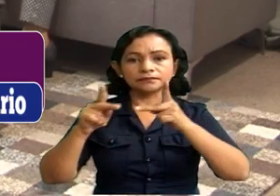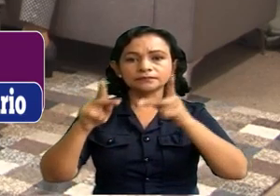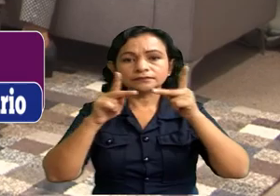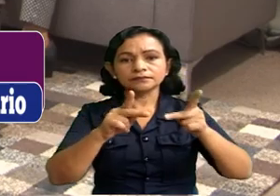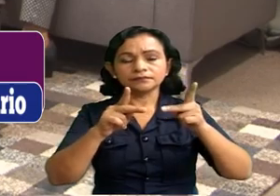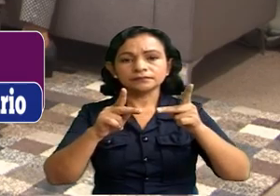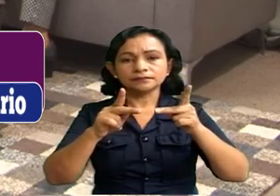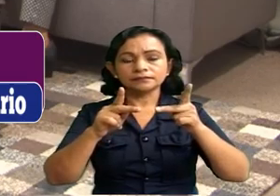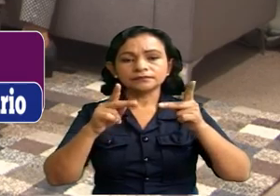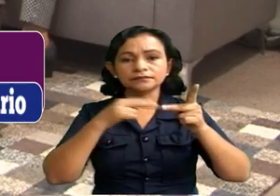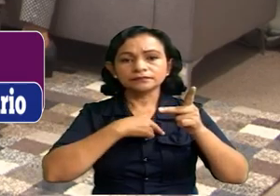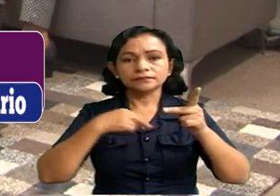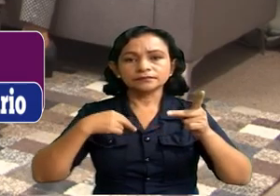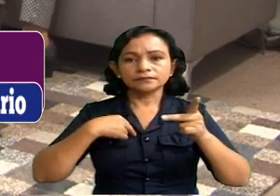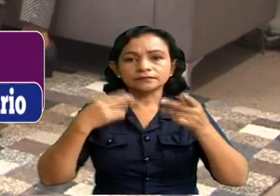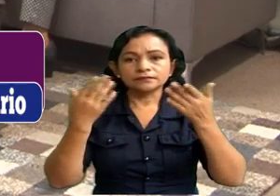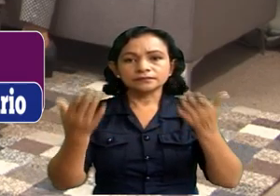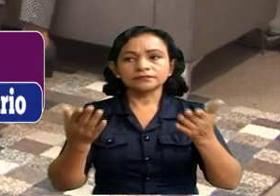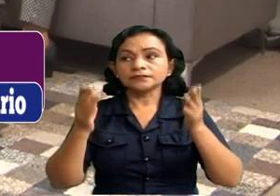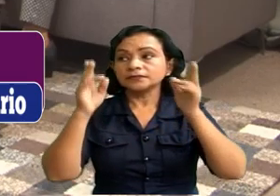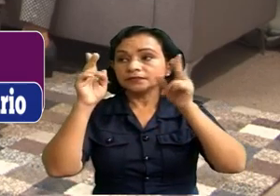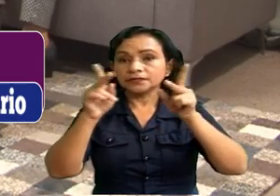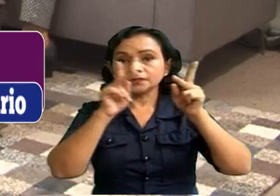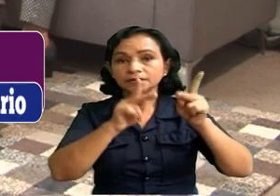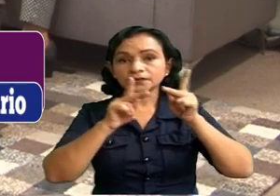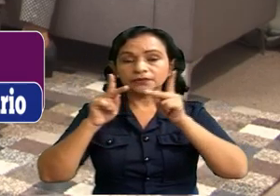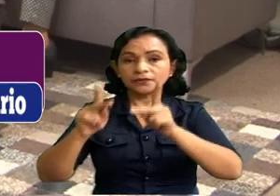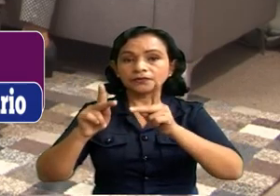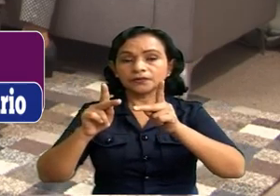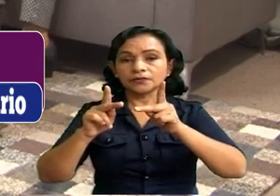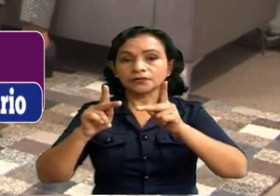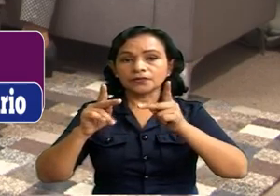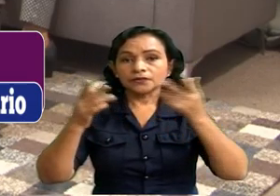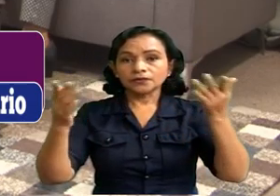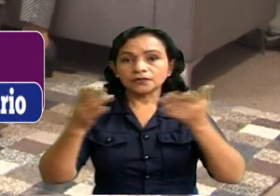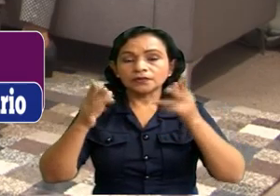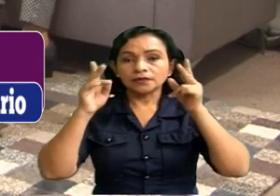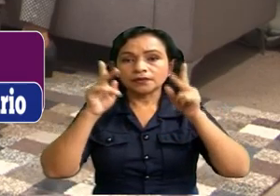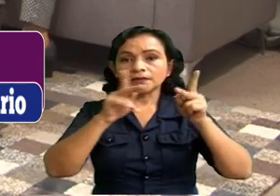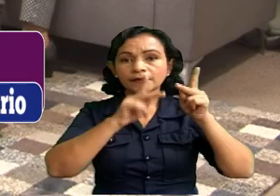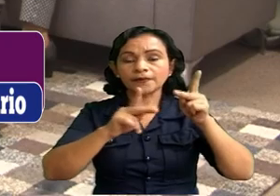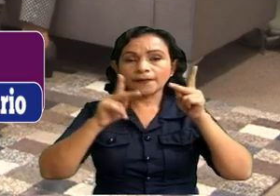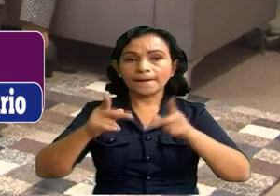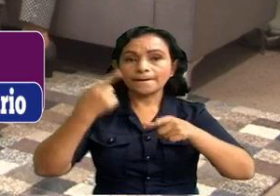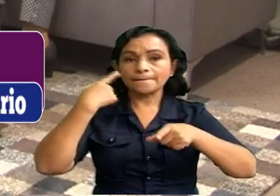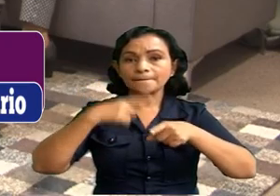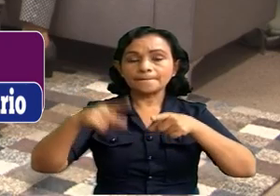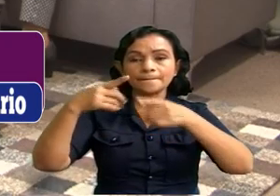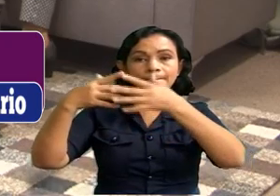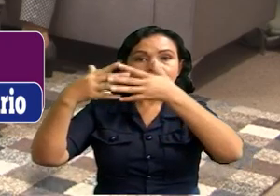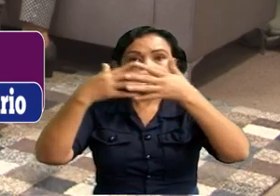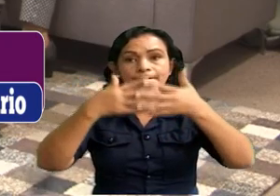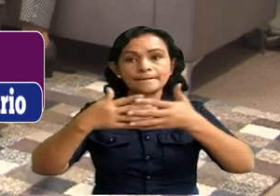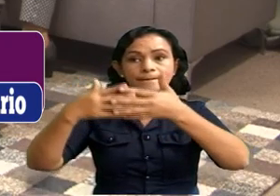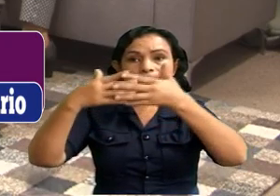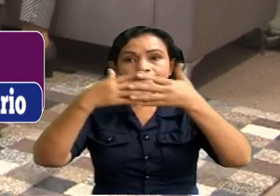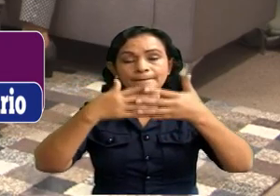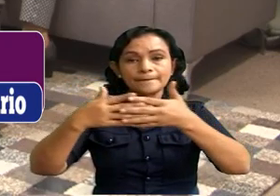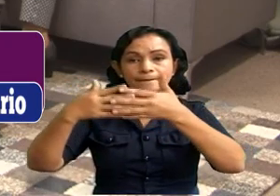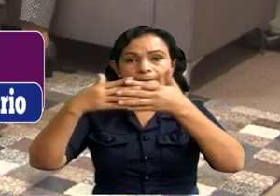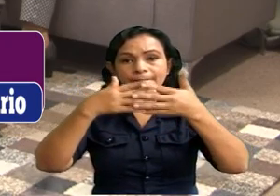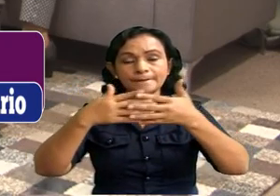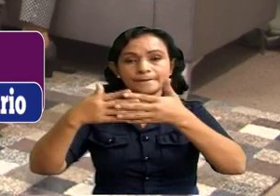imperio. Esos peones que ganan y les paga el imperio para desestabilizar a